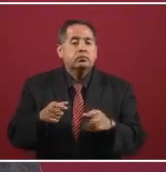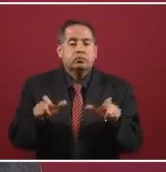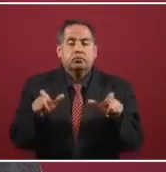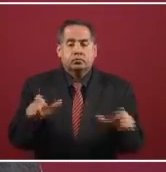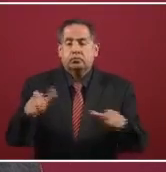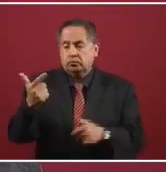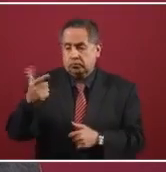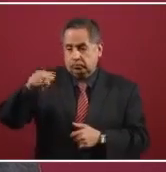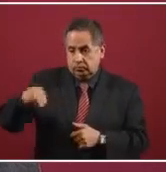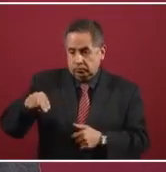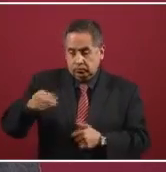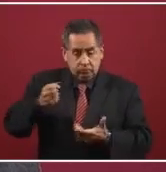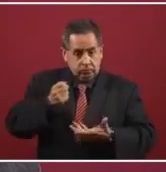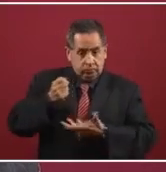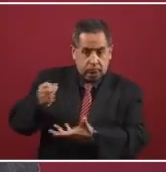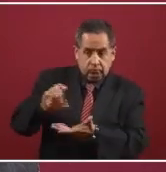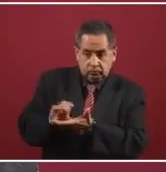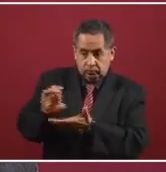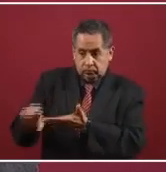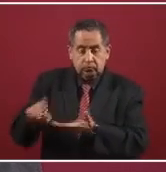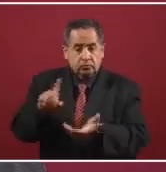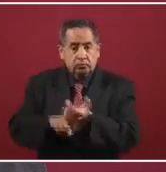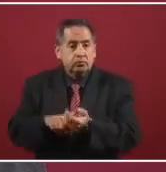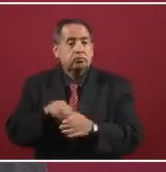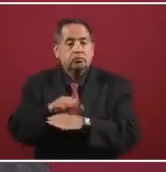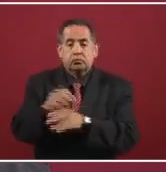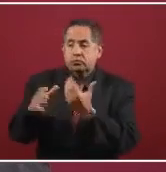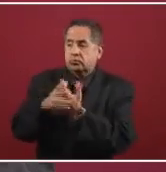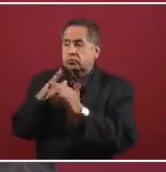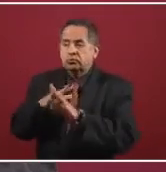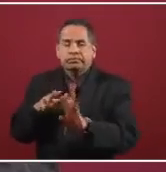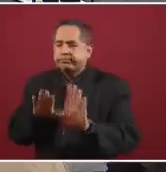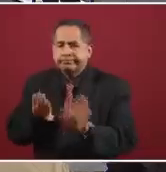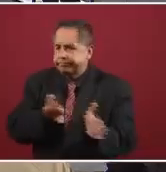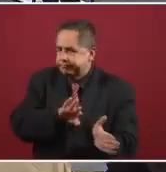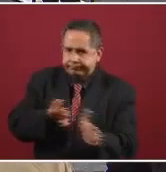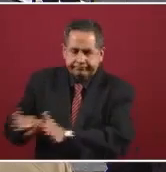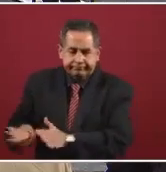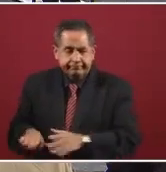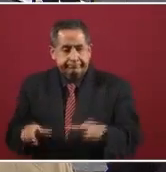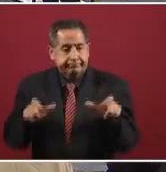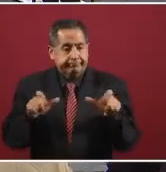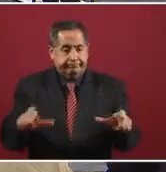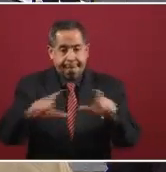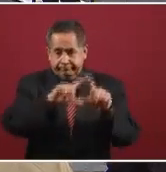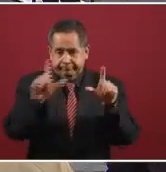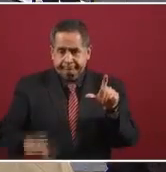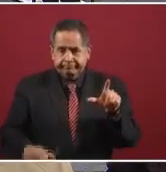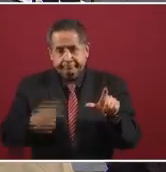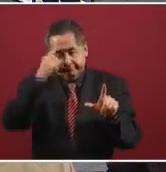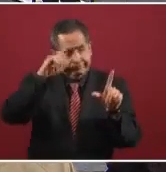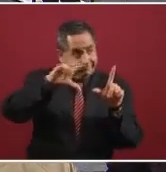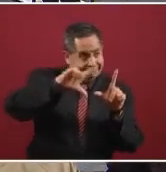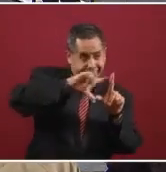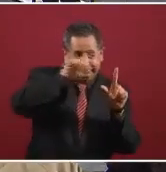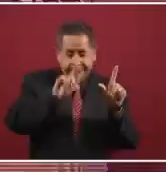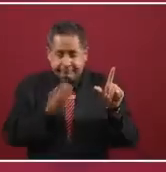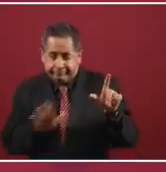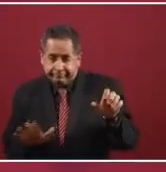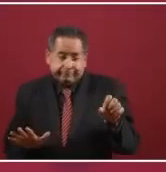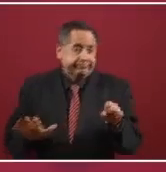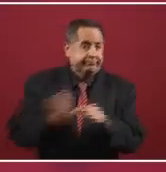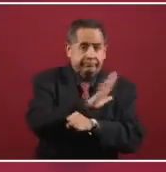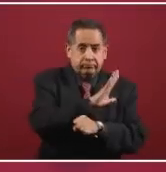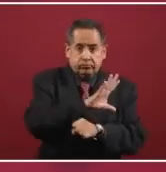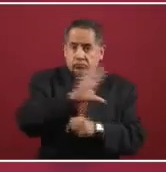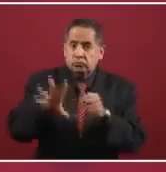Nacional no se le puede atribuir a la política de migración. El despliegue de la Guardia Nacional está previsto en todo el territorio nacional para